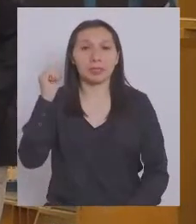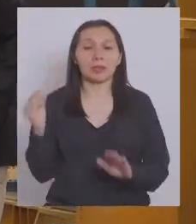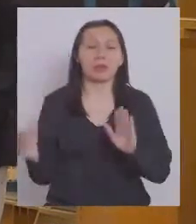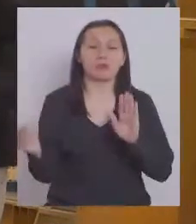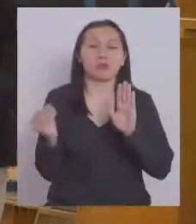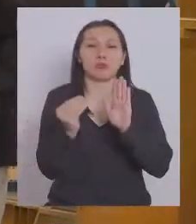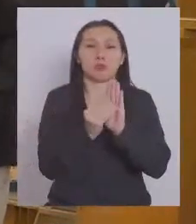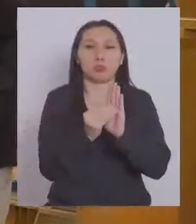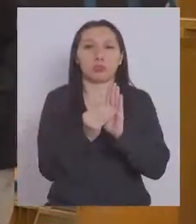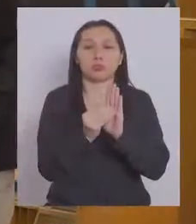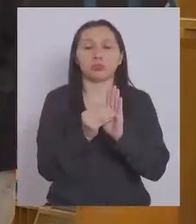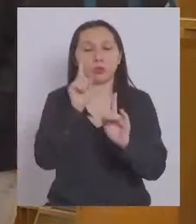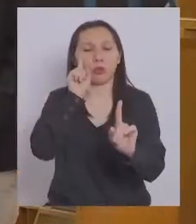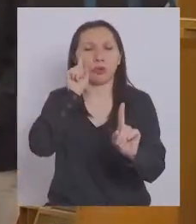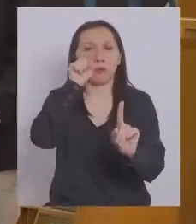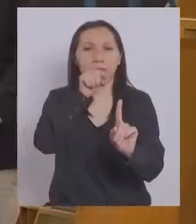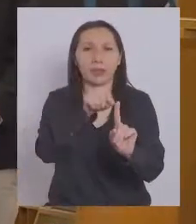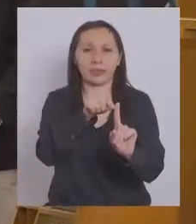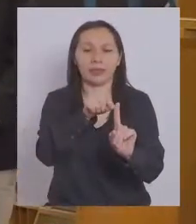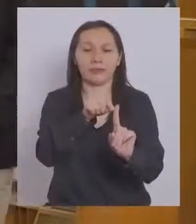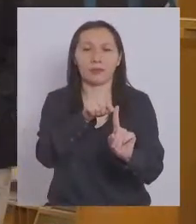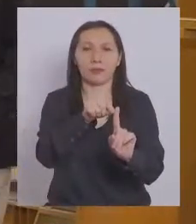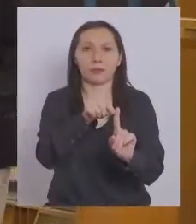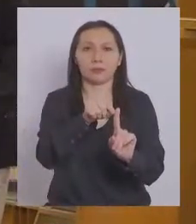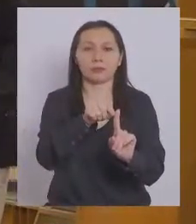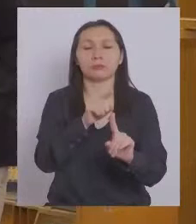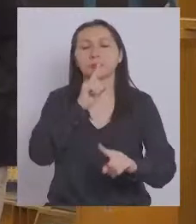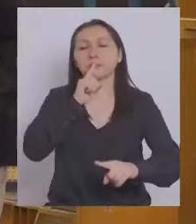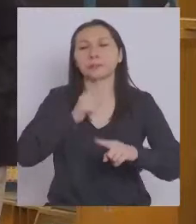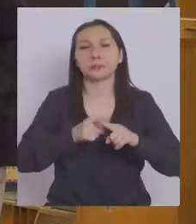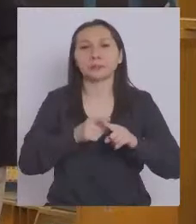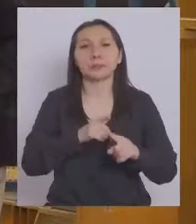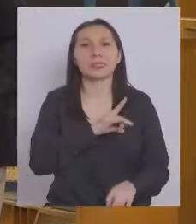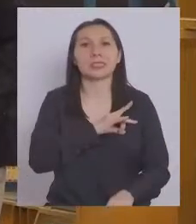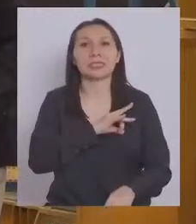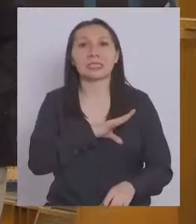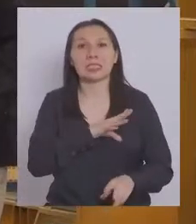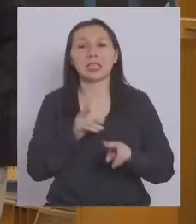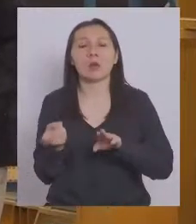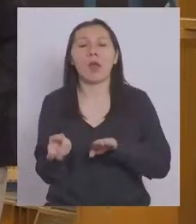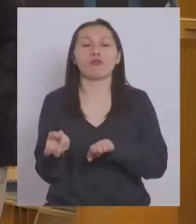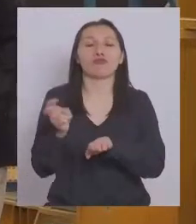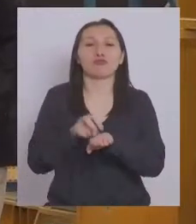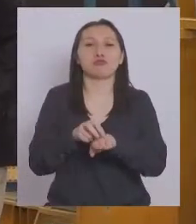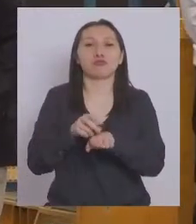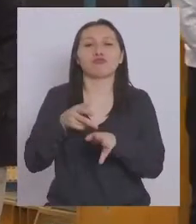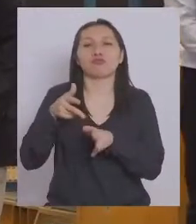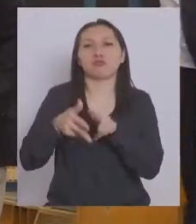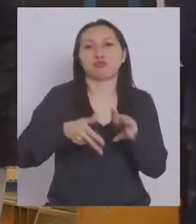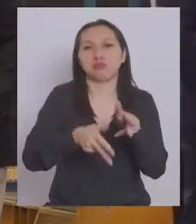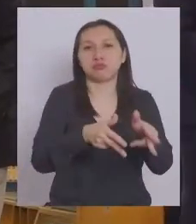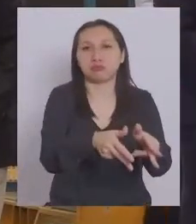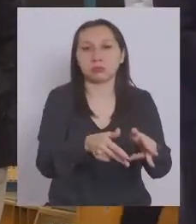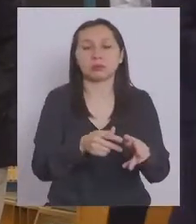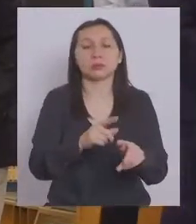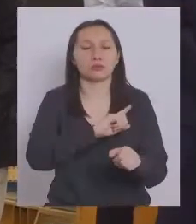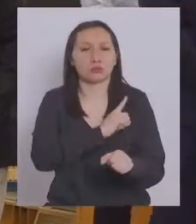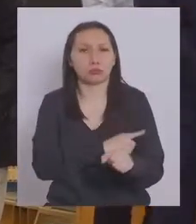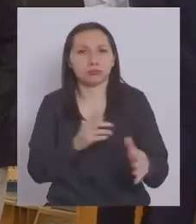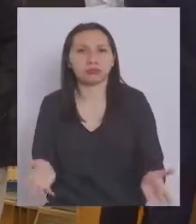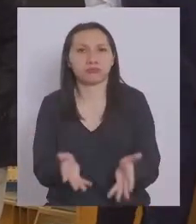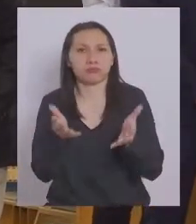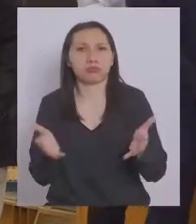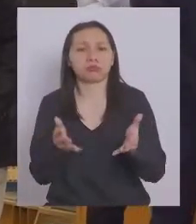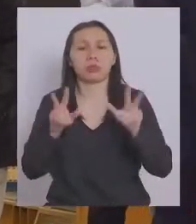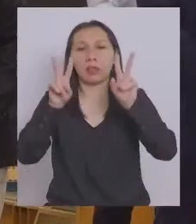estableció un objetivo que llamamos Chile sobre rieles, que apunta a fortalecer el